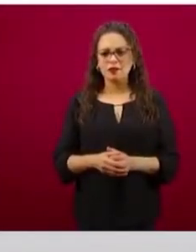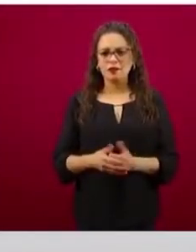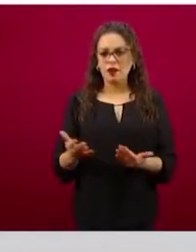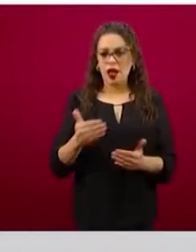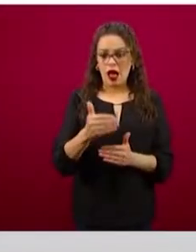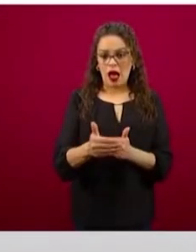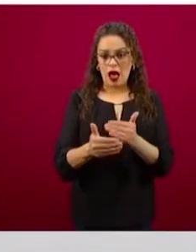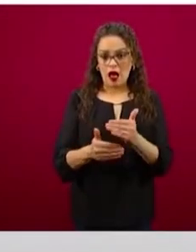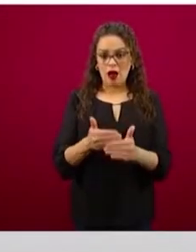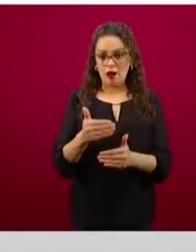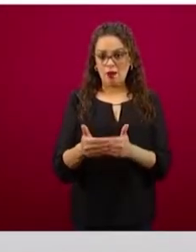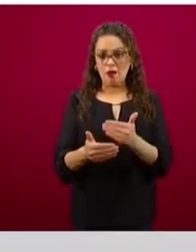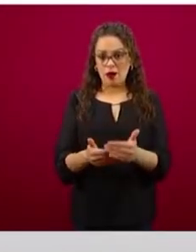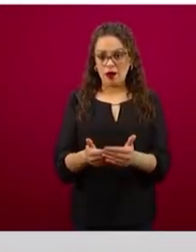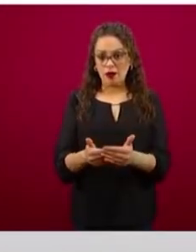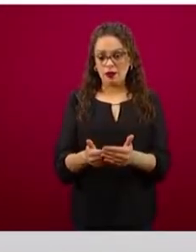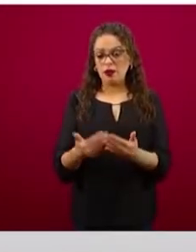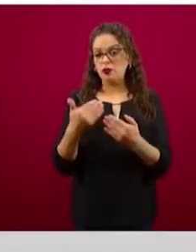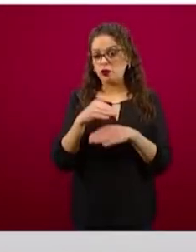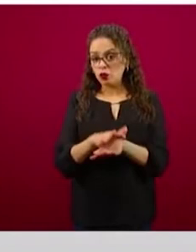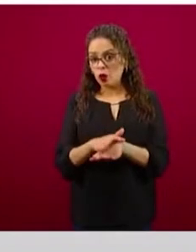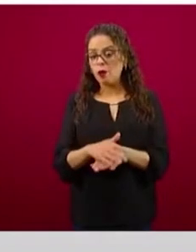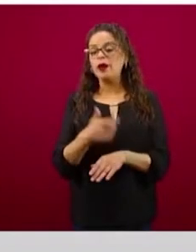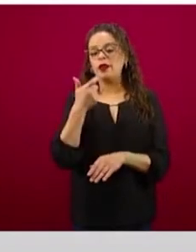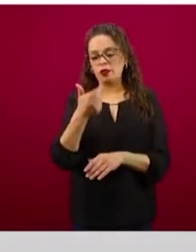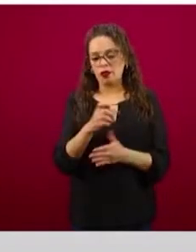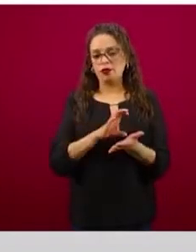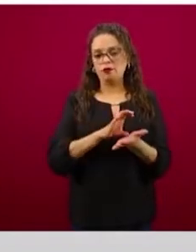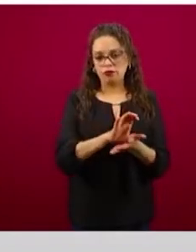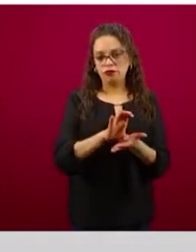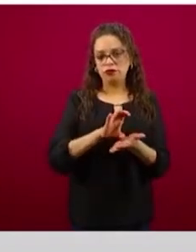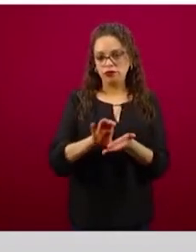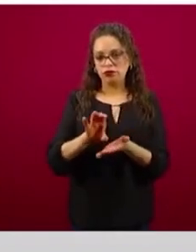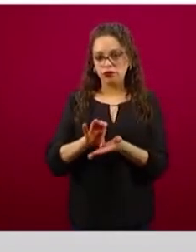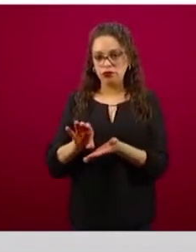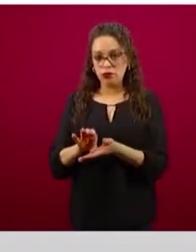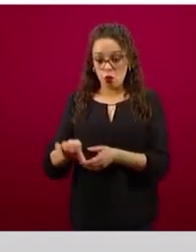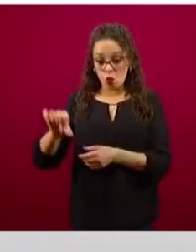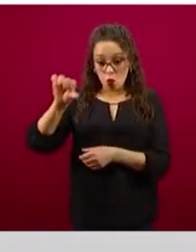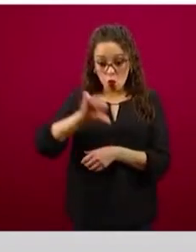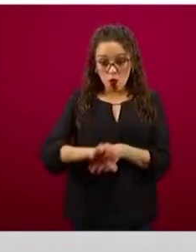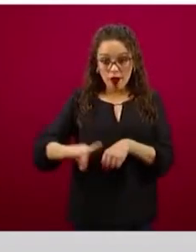la dispersión de los créditos. Al día de hoy tenemos